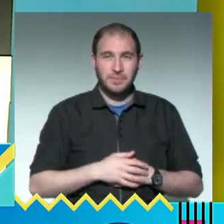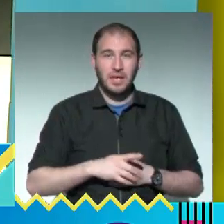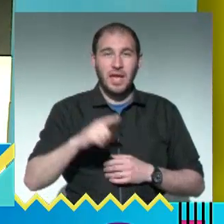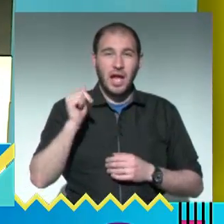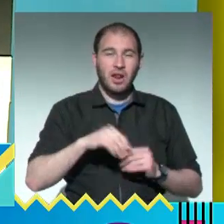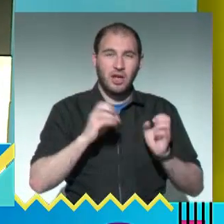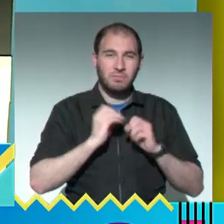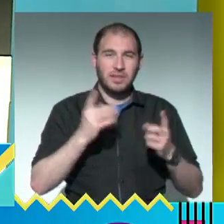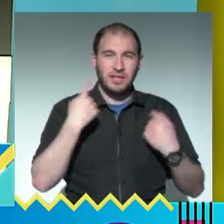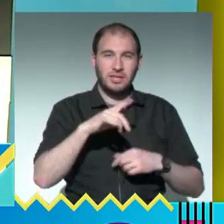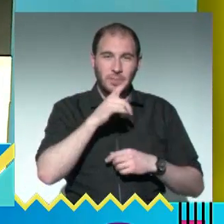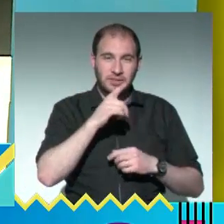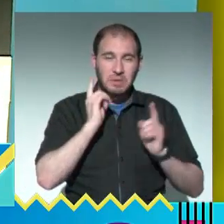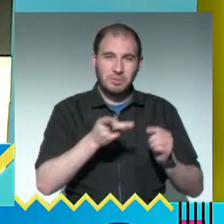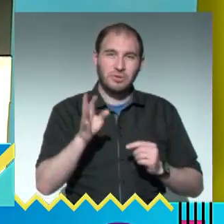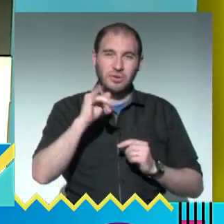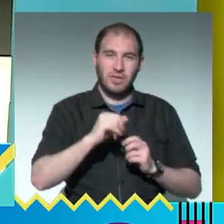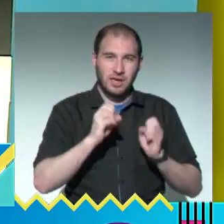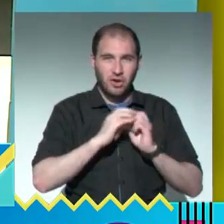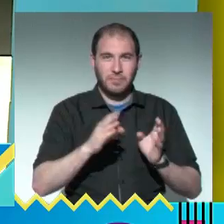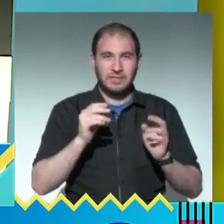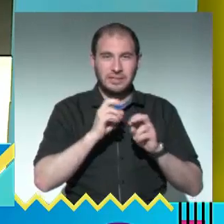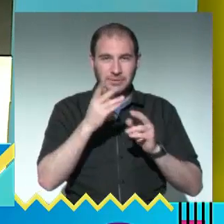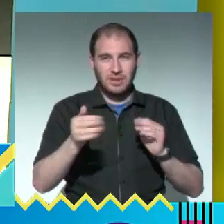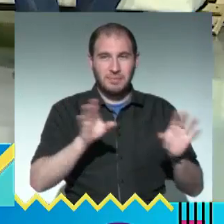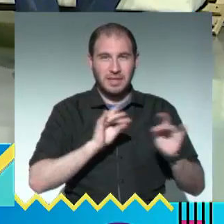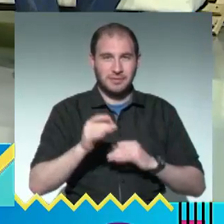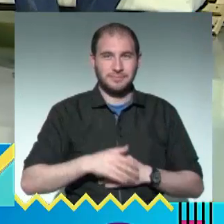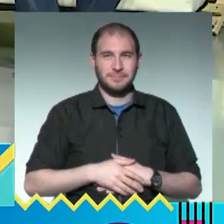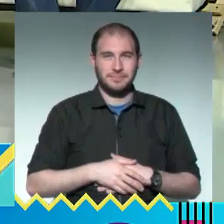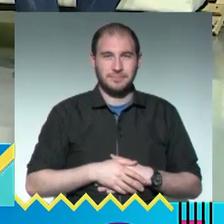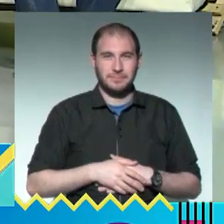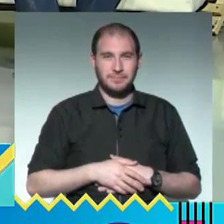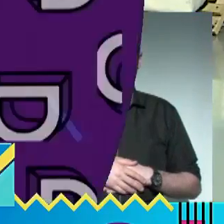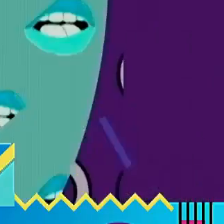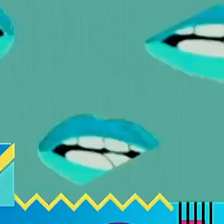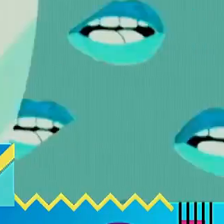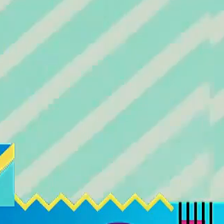Vamos a arrancar Distintos Parecidos como todos los días y arrancamos con nuestros invitados enseguida.